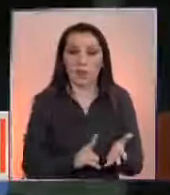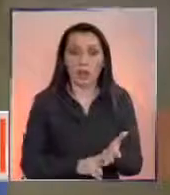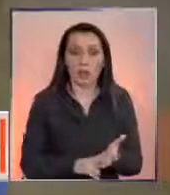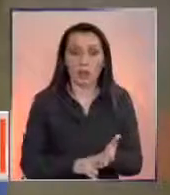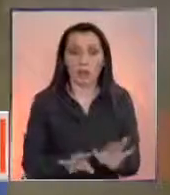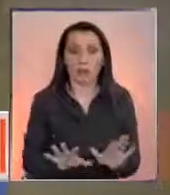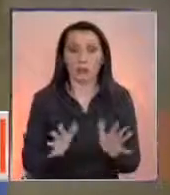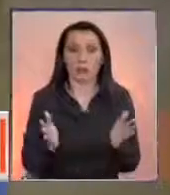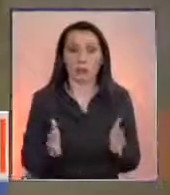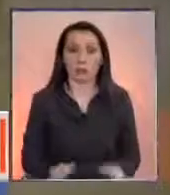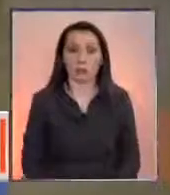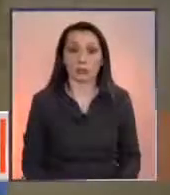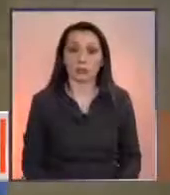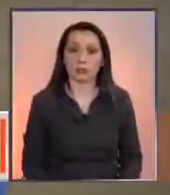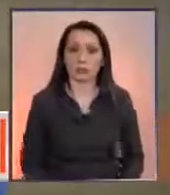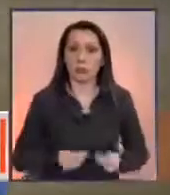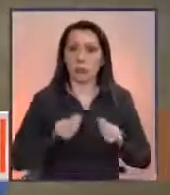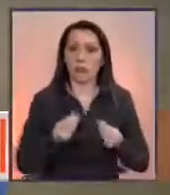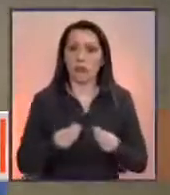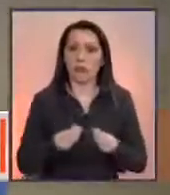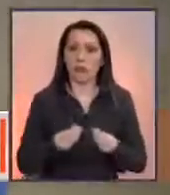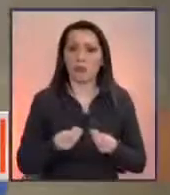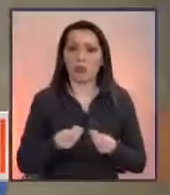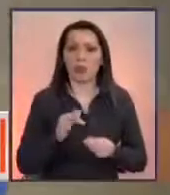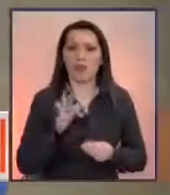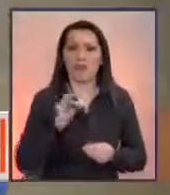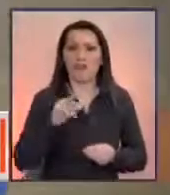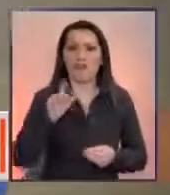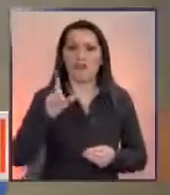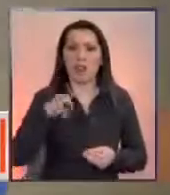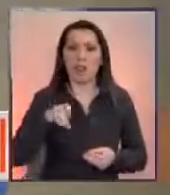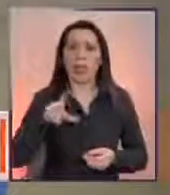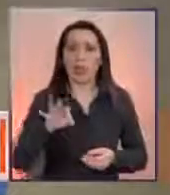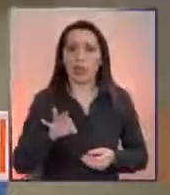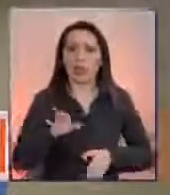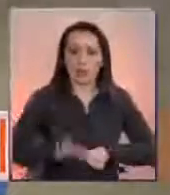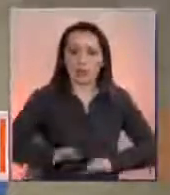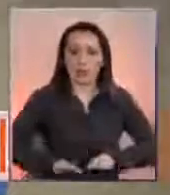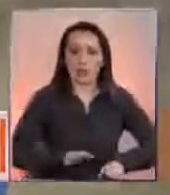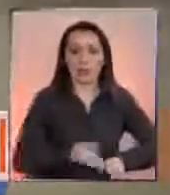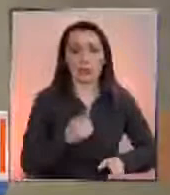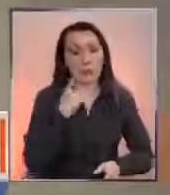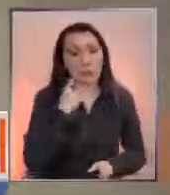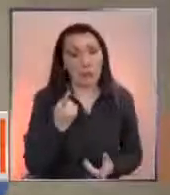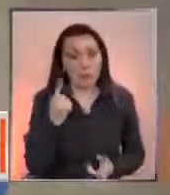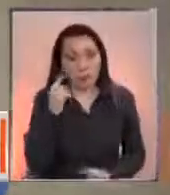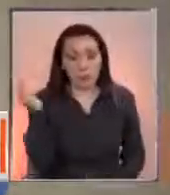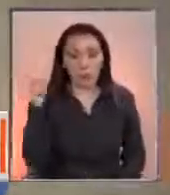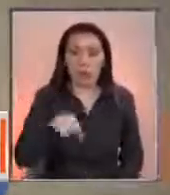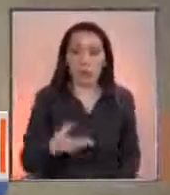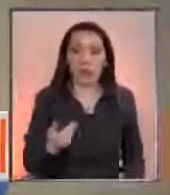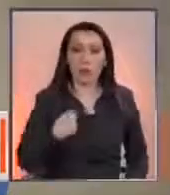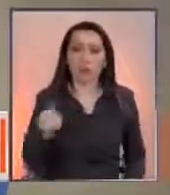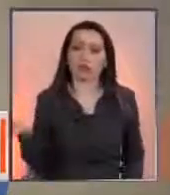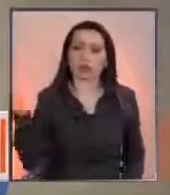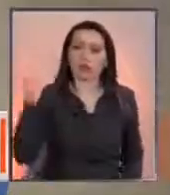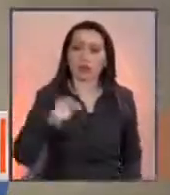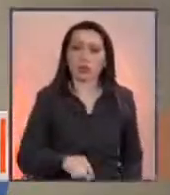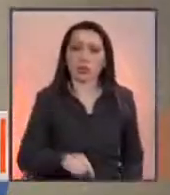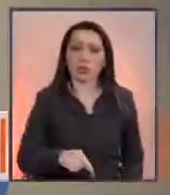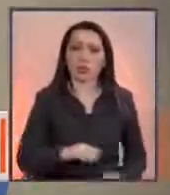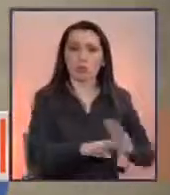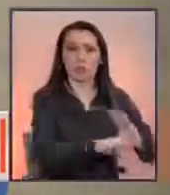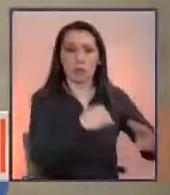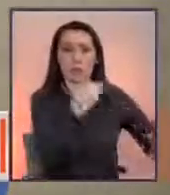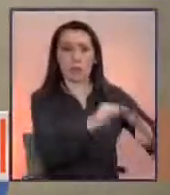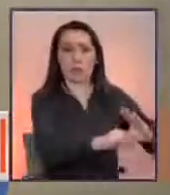sorprendente. Y lo bien que está aquí el flamenco, mejor que muchos sitios de España. Yo llegué aquí porque mi chico empezó a mandar